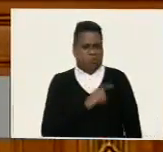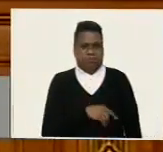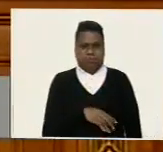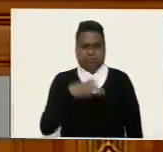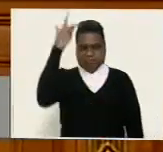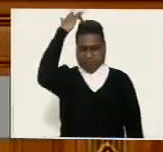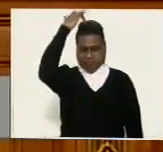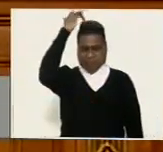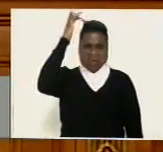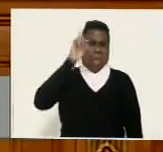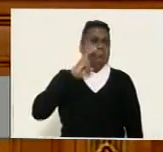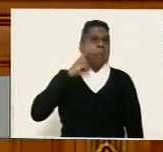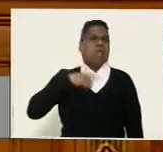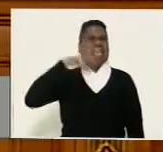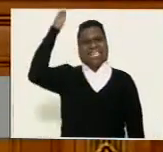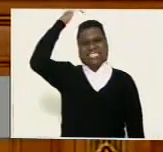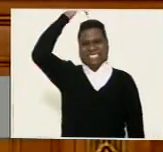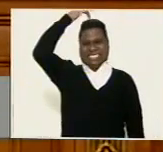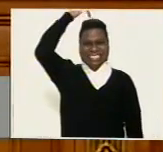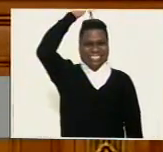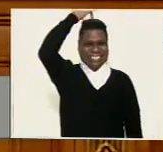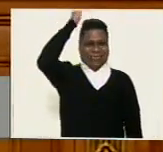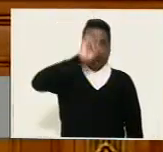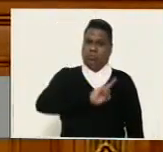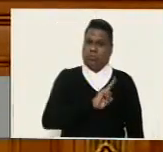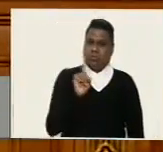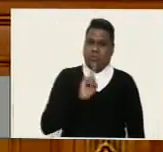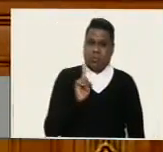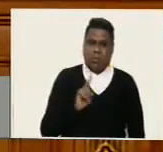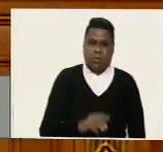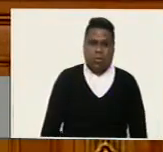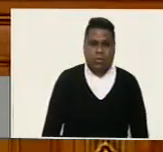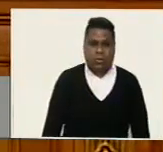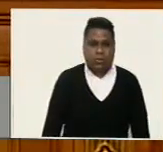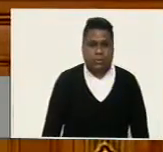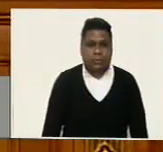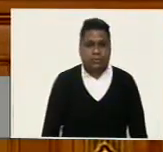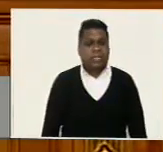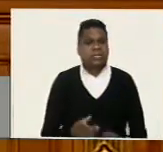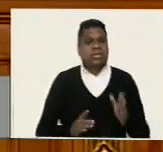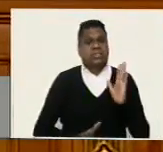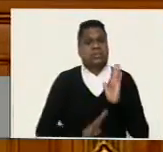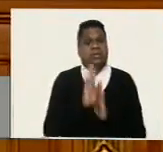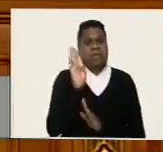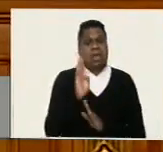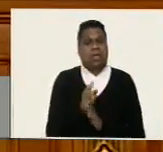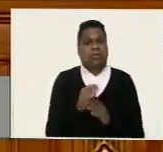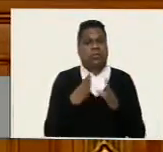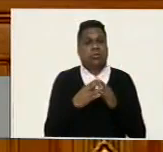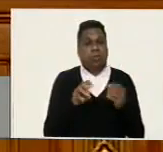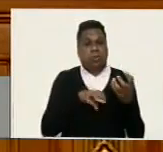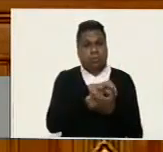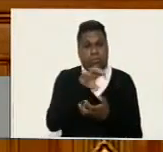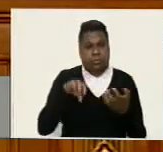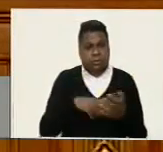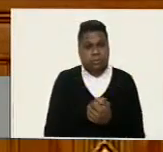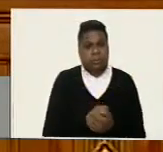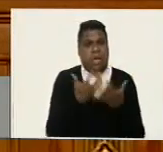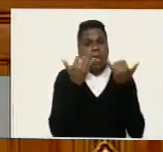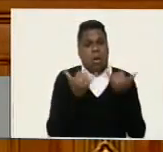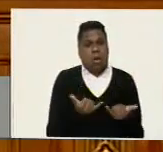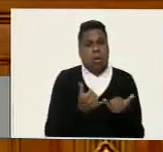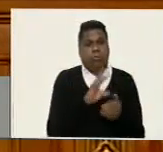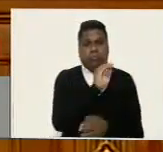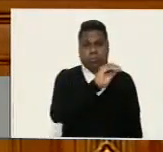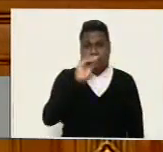de distintos mecanismos que se han desarrollado a través de la guerra de quinta generación. Hoy hacemos el